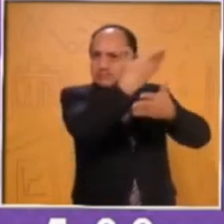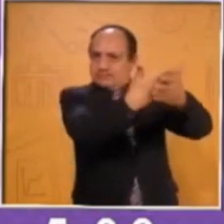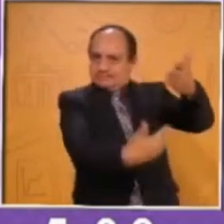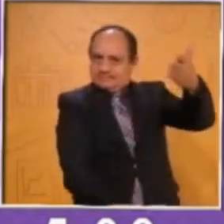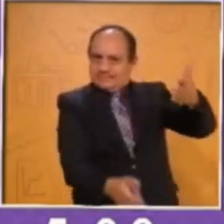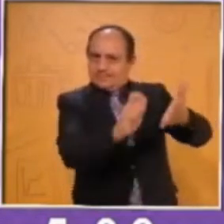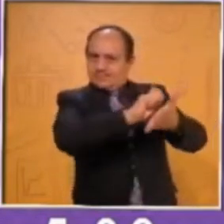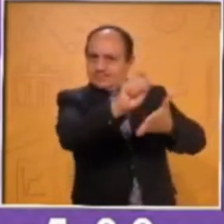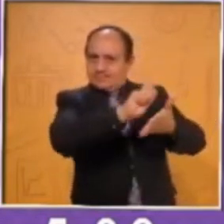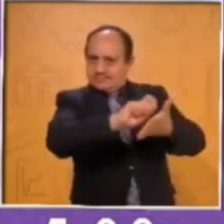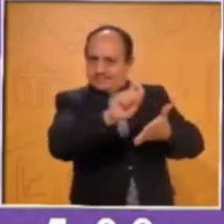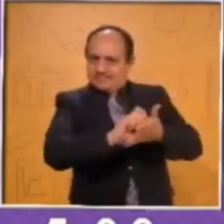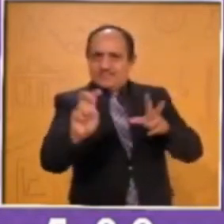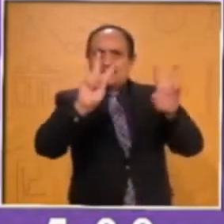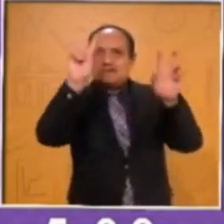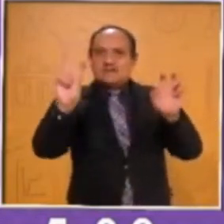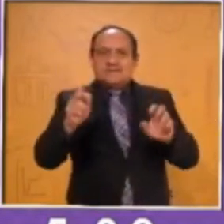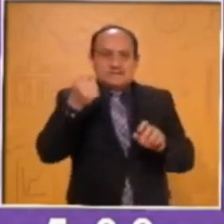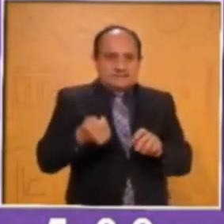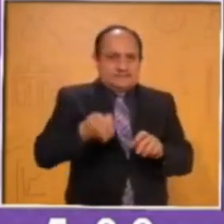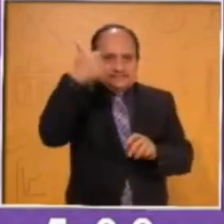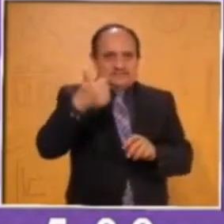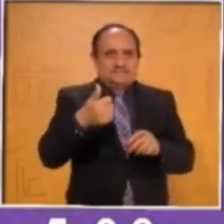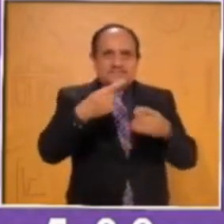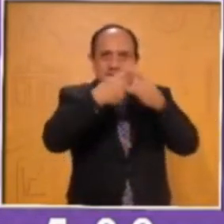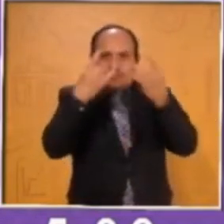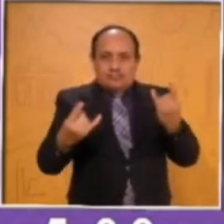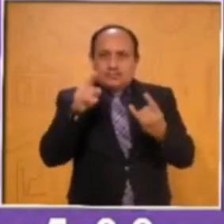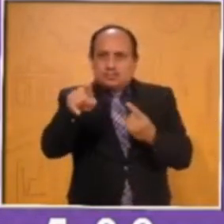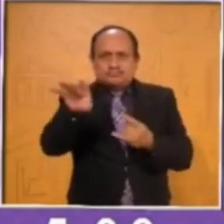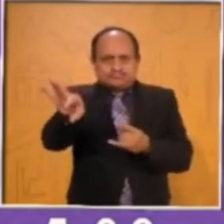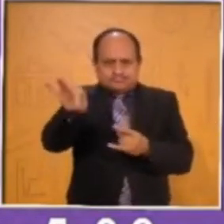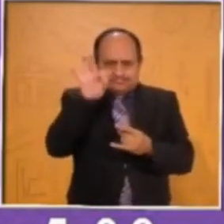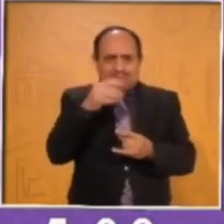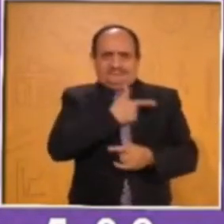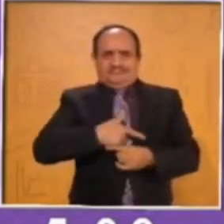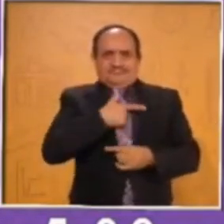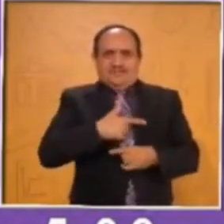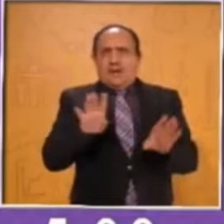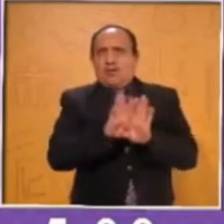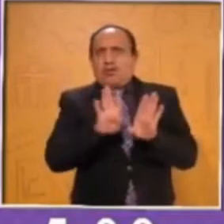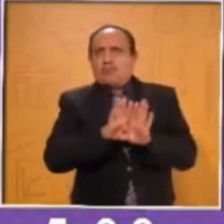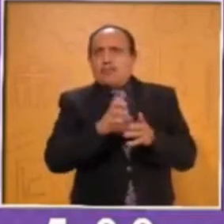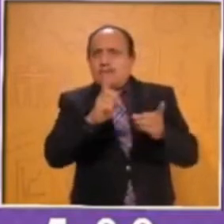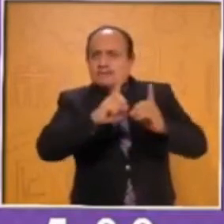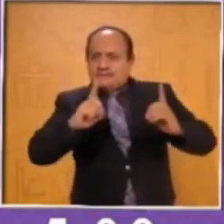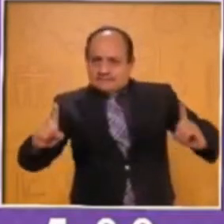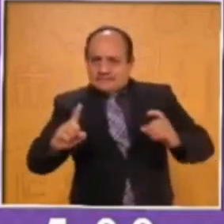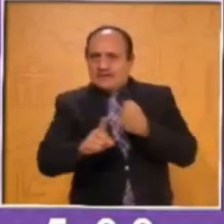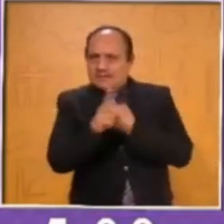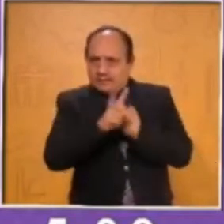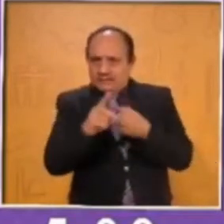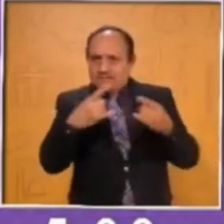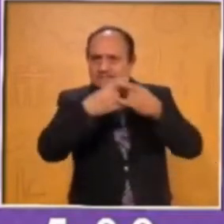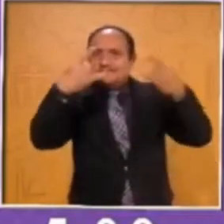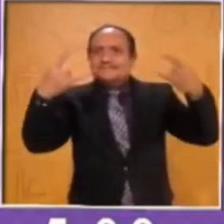¿Sí? ¿Cuál es el tema principal del cuento que escogiste para desarrollar tu cómic? ¿Cómo se desarrolla la trama y la